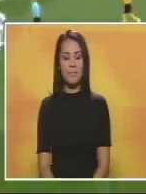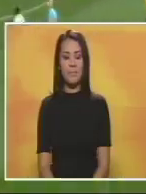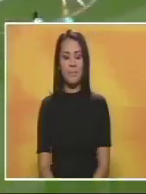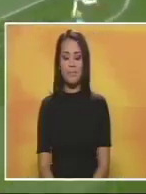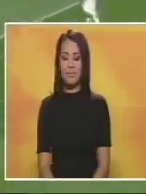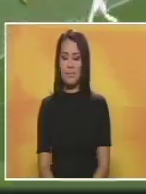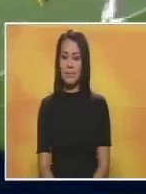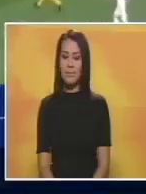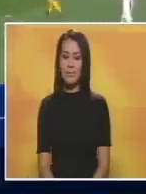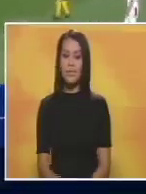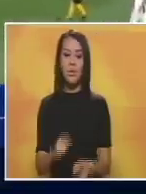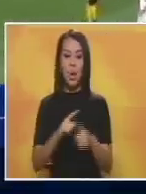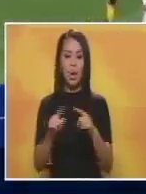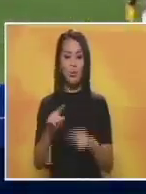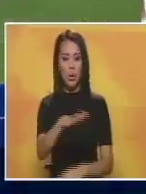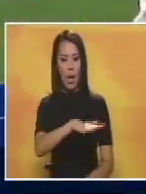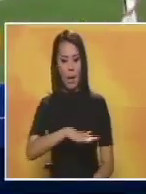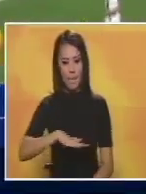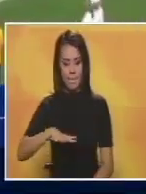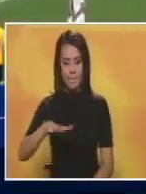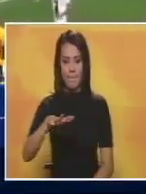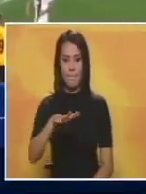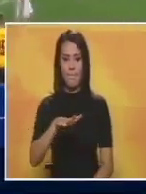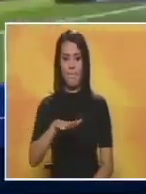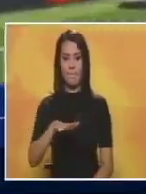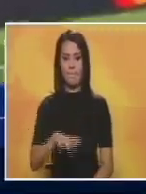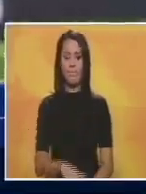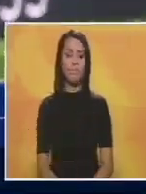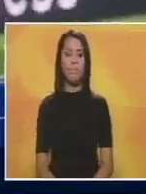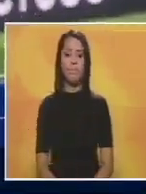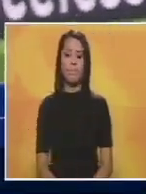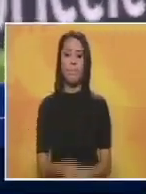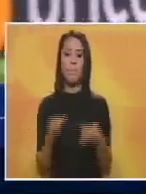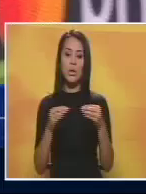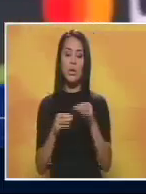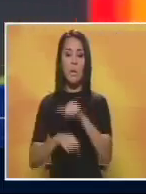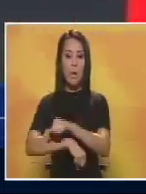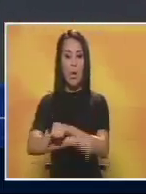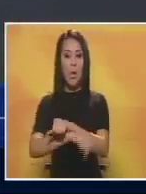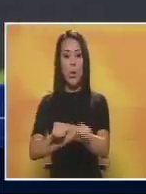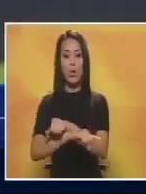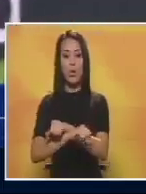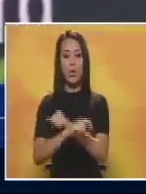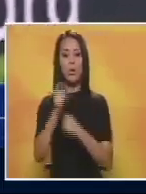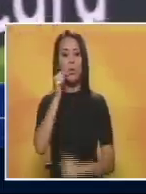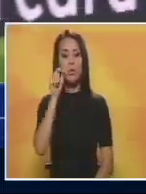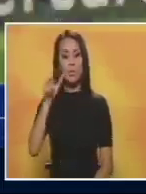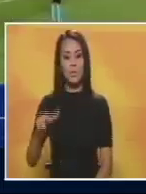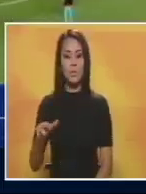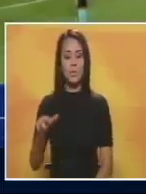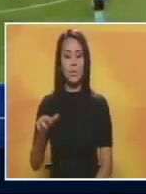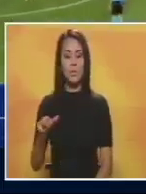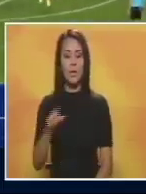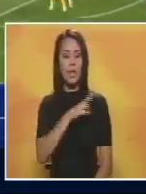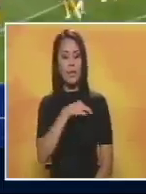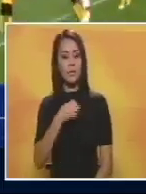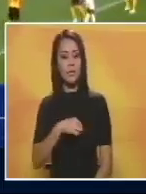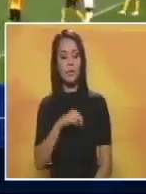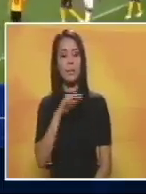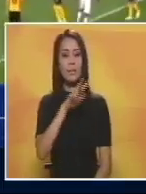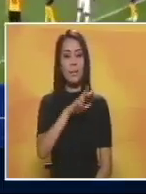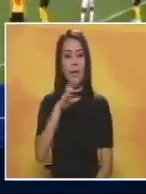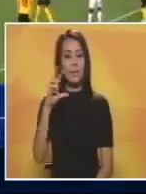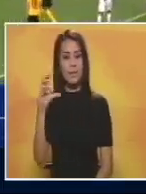En Turín, Paulo Dybala comandó a la Juventus, que goleó a Young Boys de Suiza 3-0